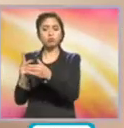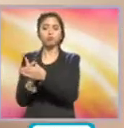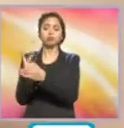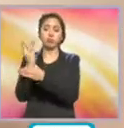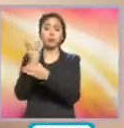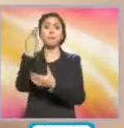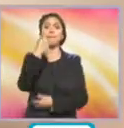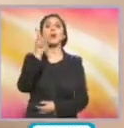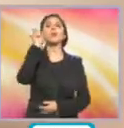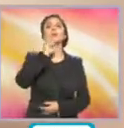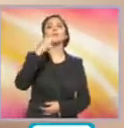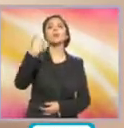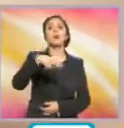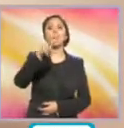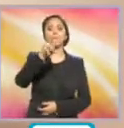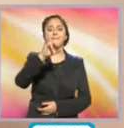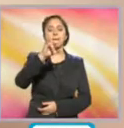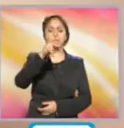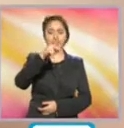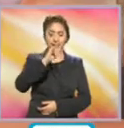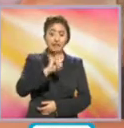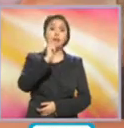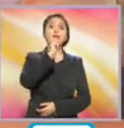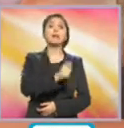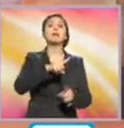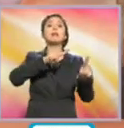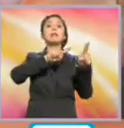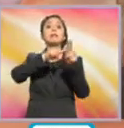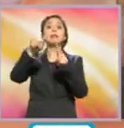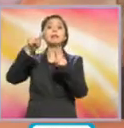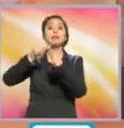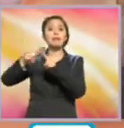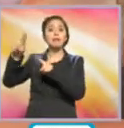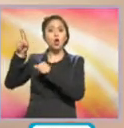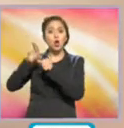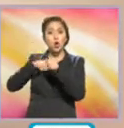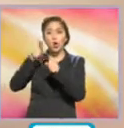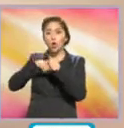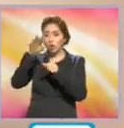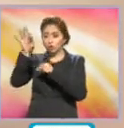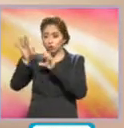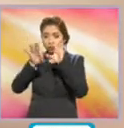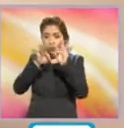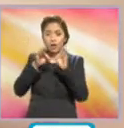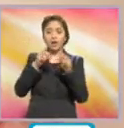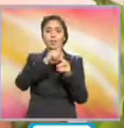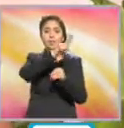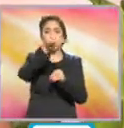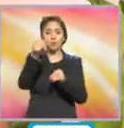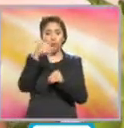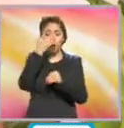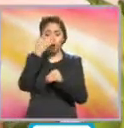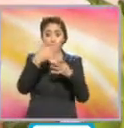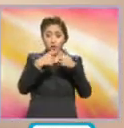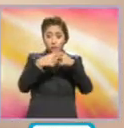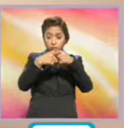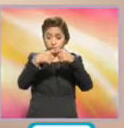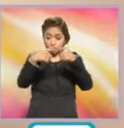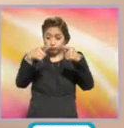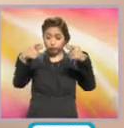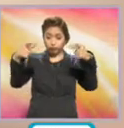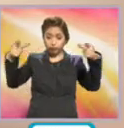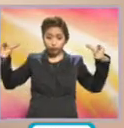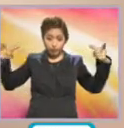y empezó de diferentes colores a tener un stock lo suficientemente grande como para que cuando llegue la